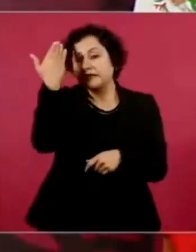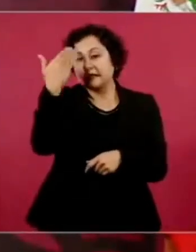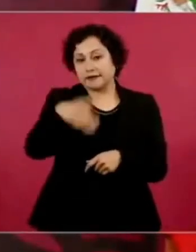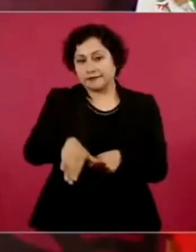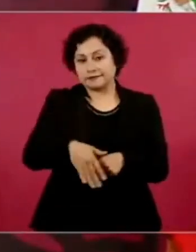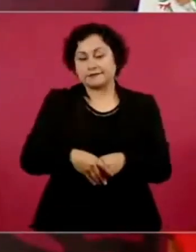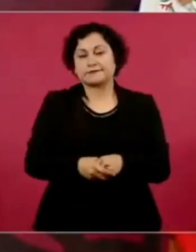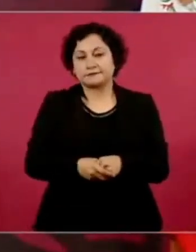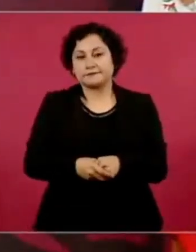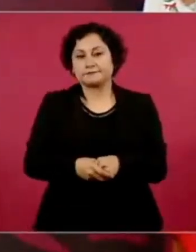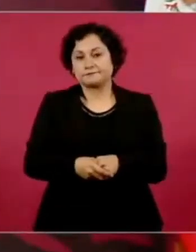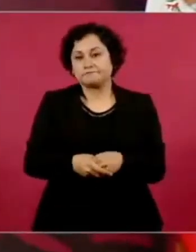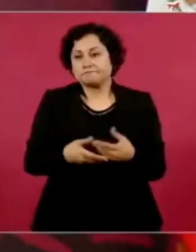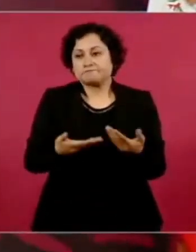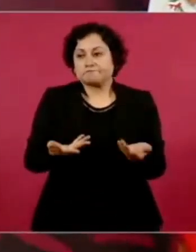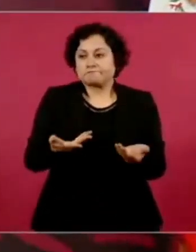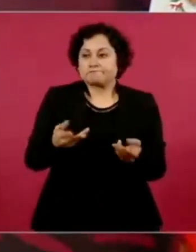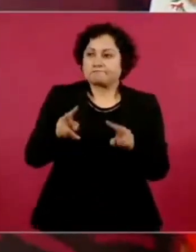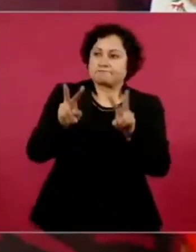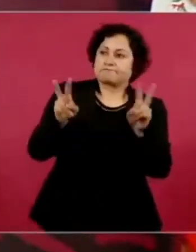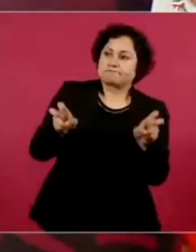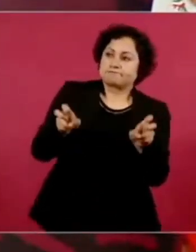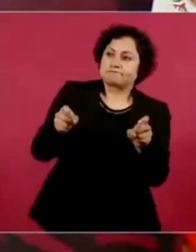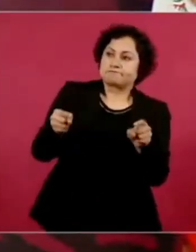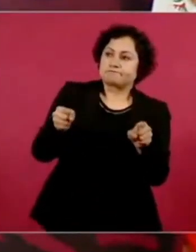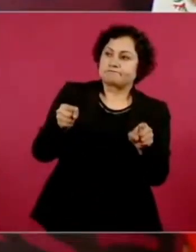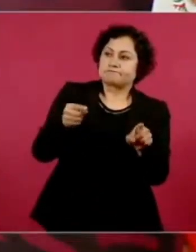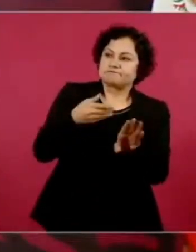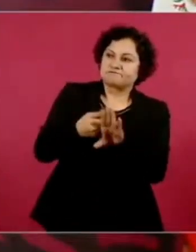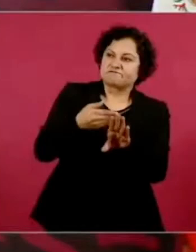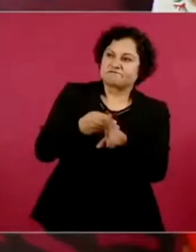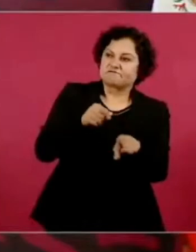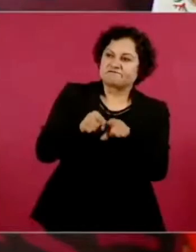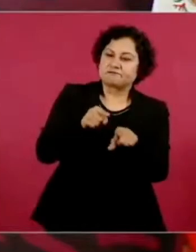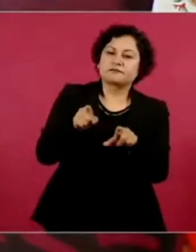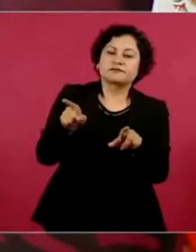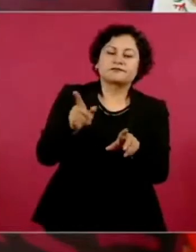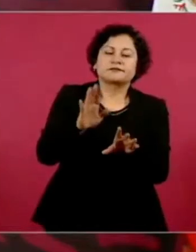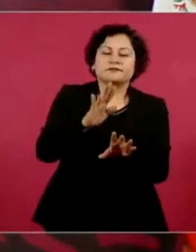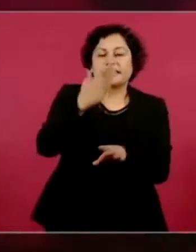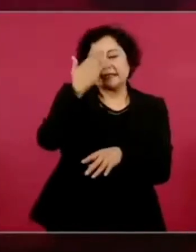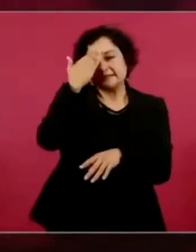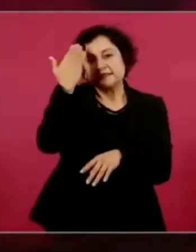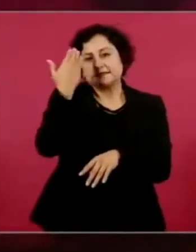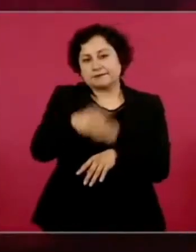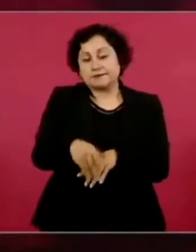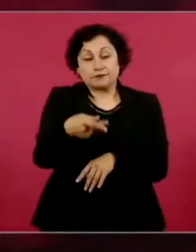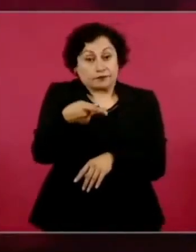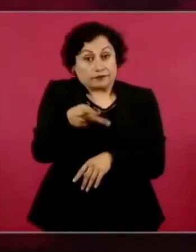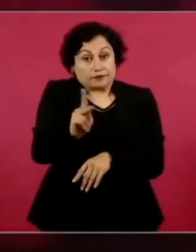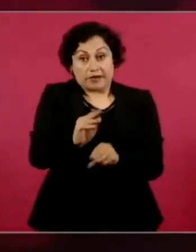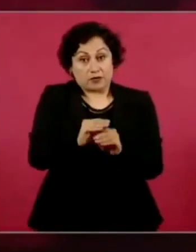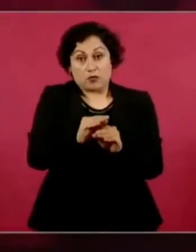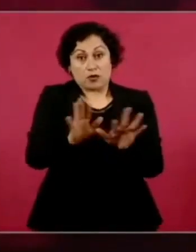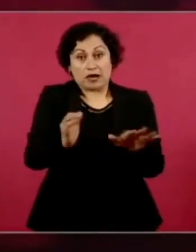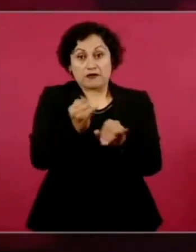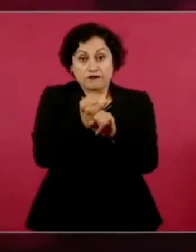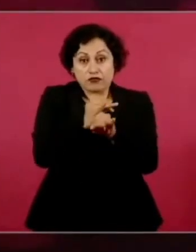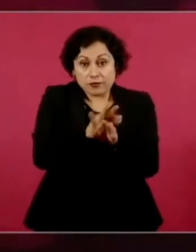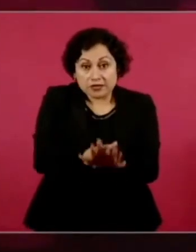sabe de lo que se trata. Claro, hay que estar informando, porque miren la Ciudad de